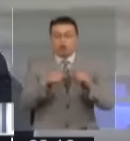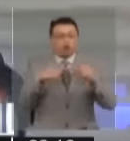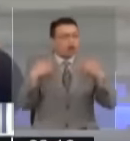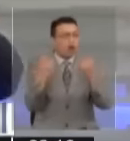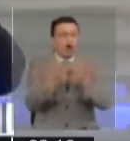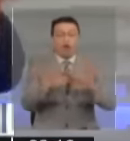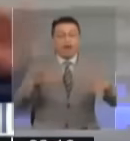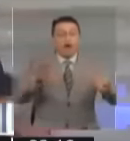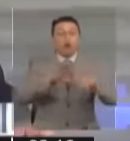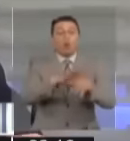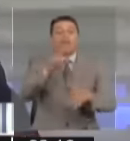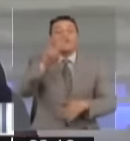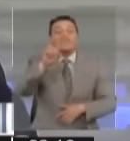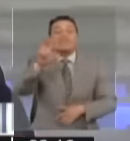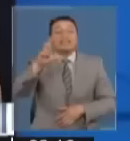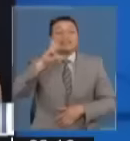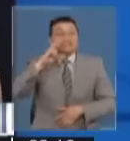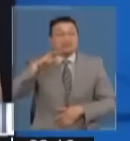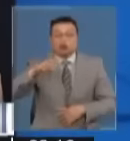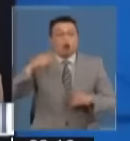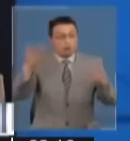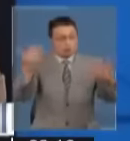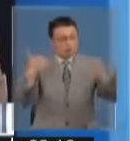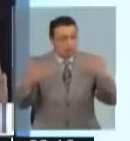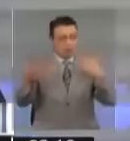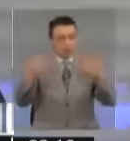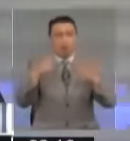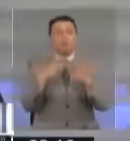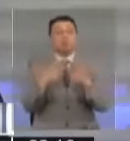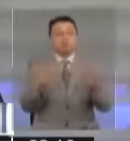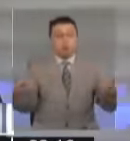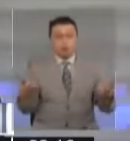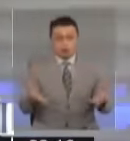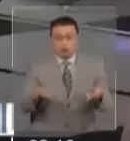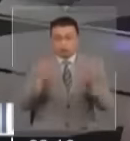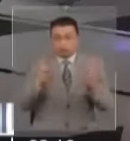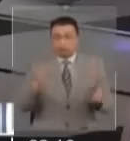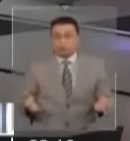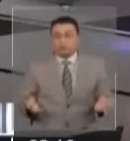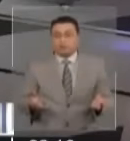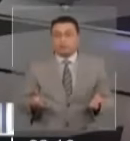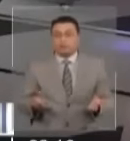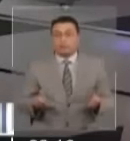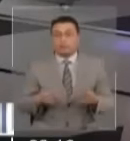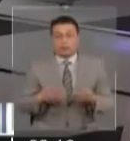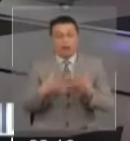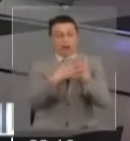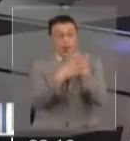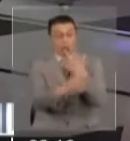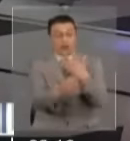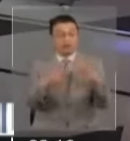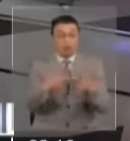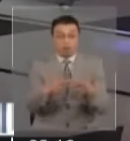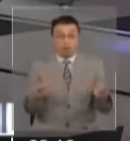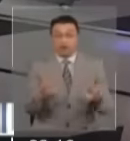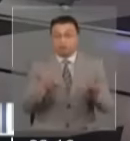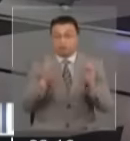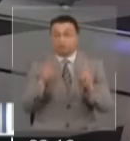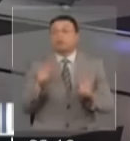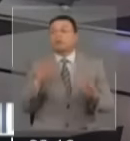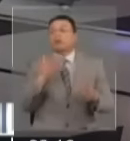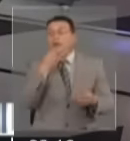que corresponde al sector. Pero si fueron absolutamente ellos. Son audiencias públicas. Dejemos que Elia Molina también participe en la discusión. Que acotar